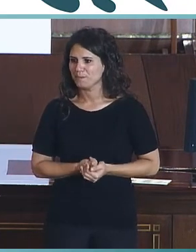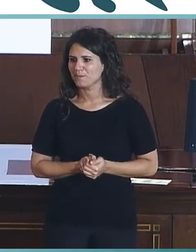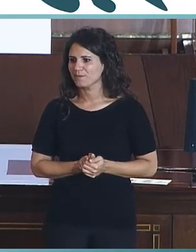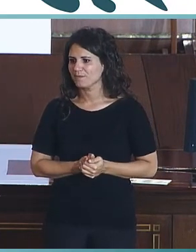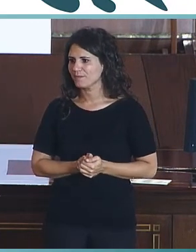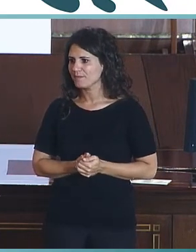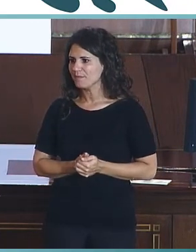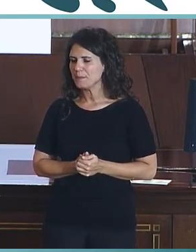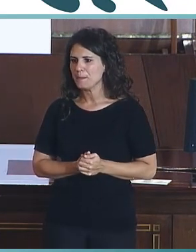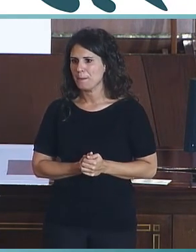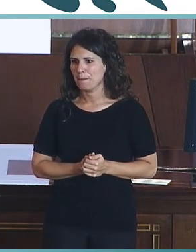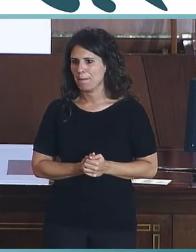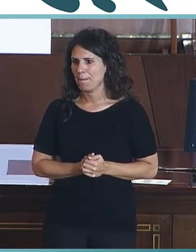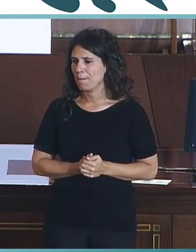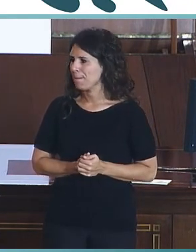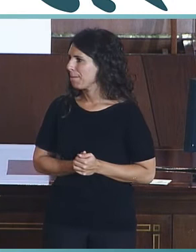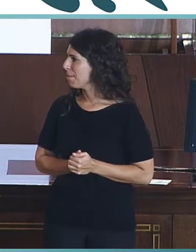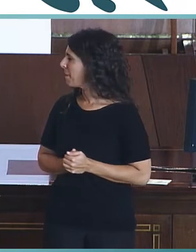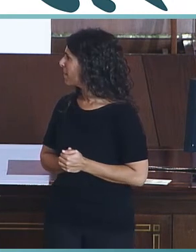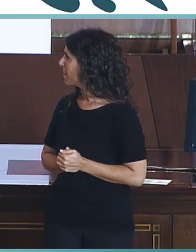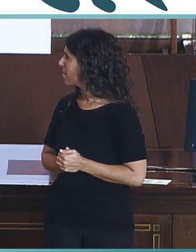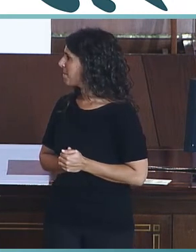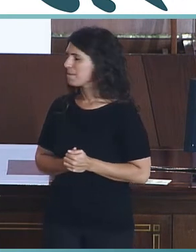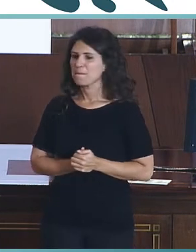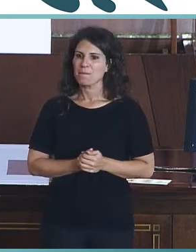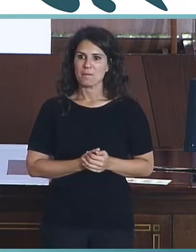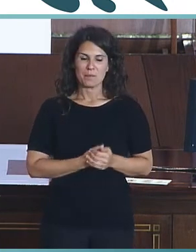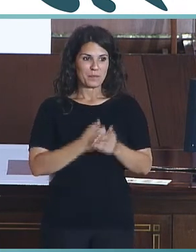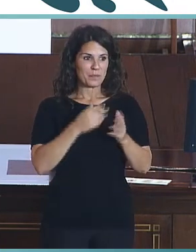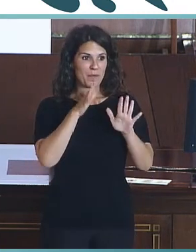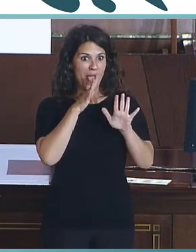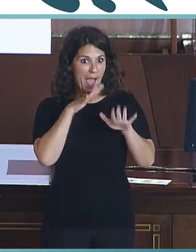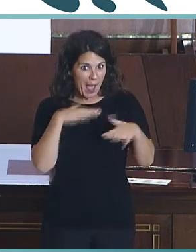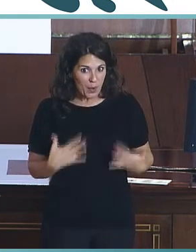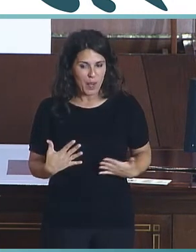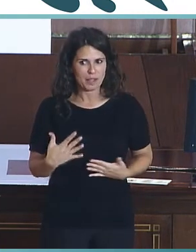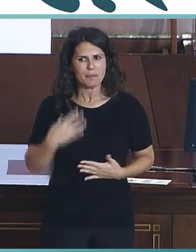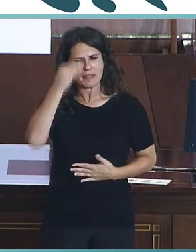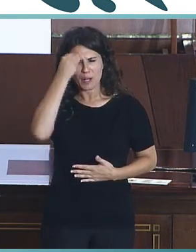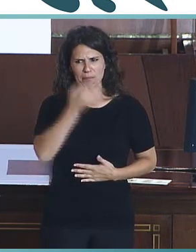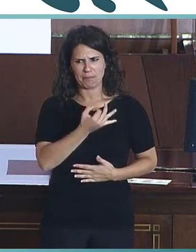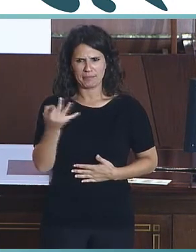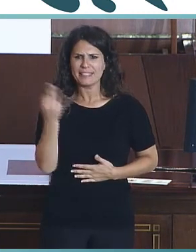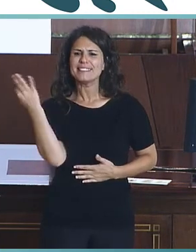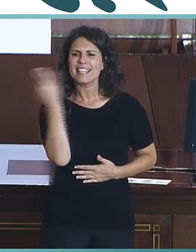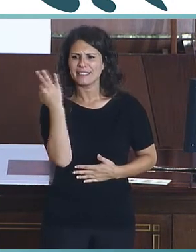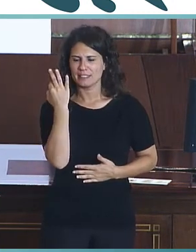A continuación, creo que es conveniente que justifique un poco